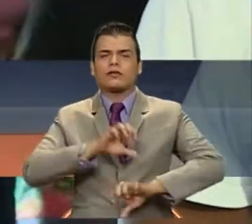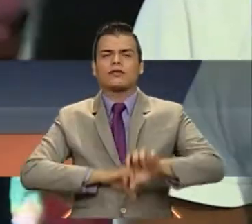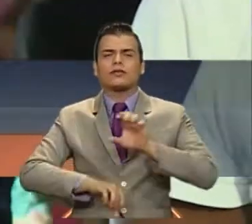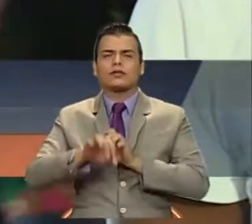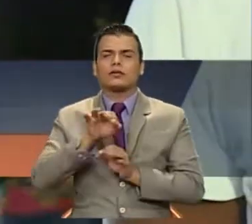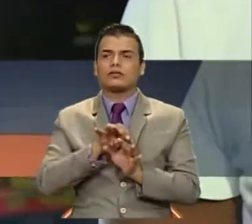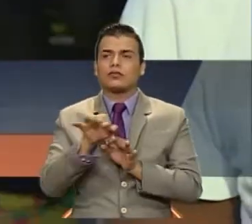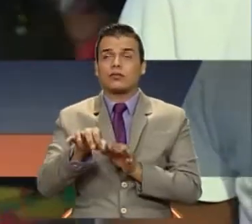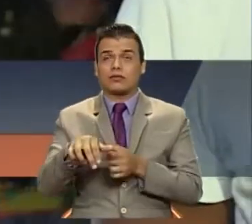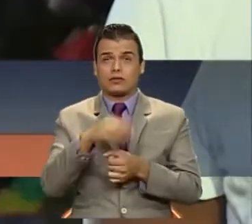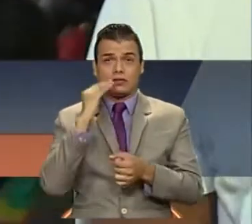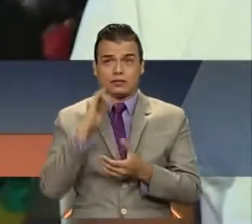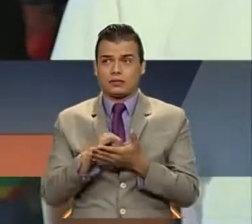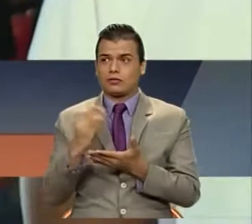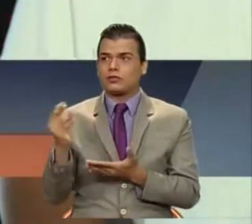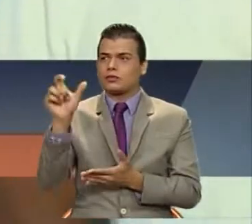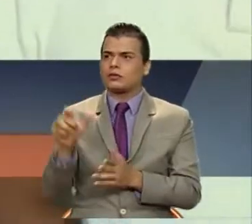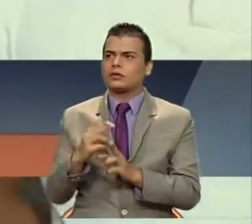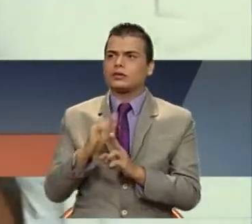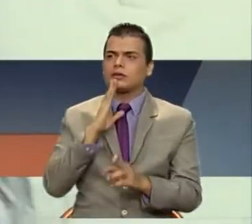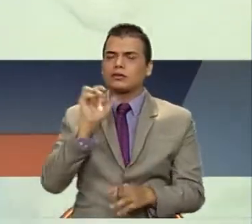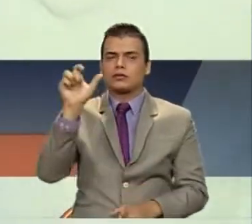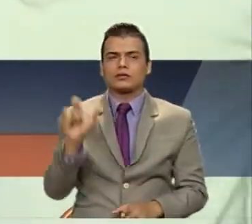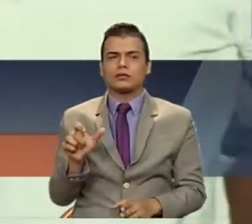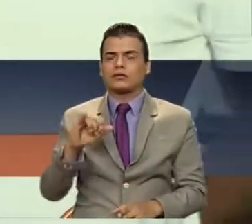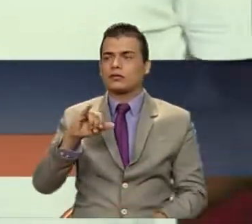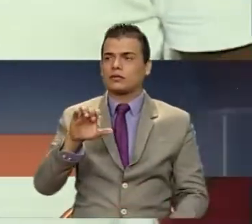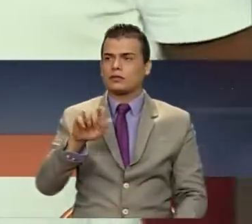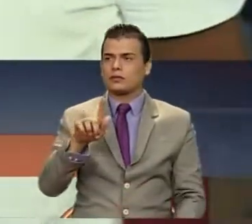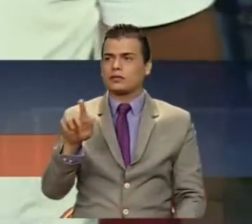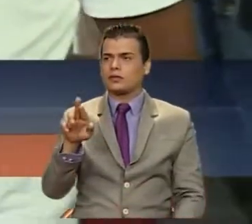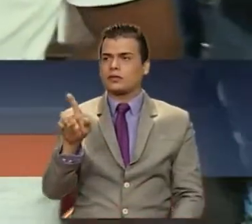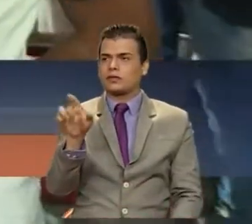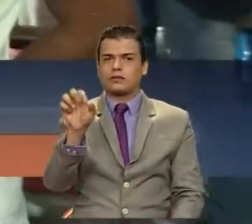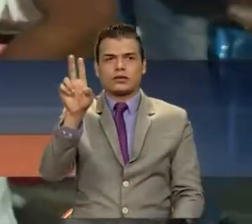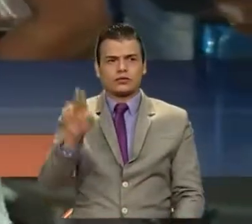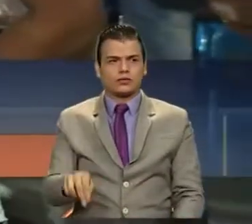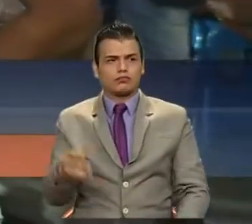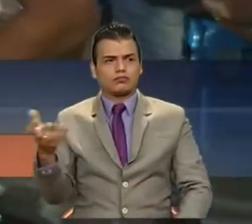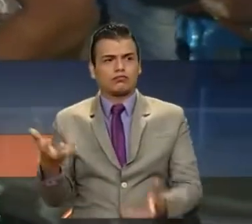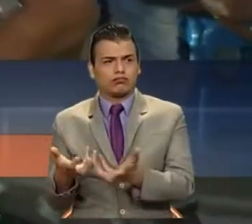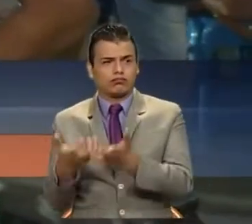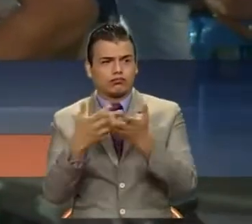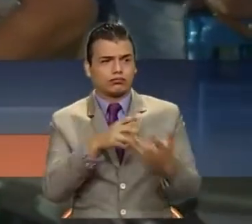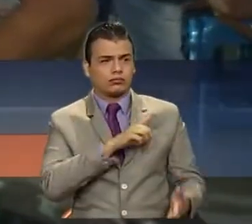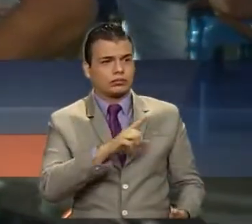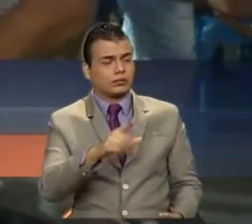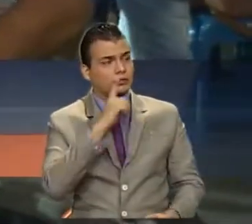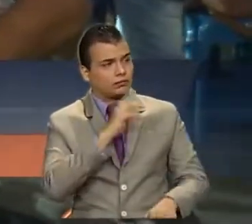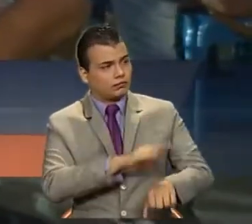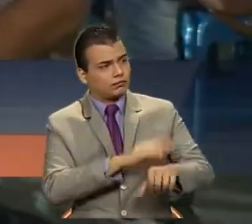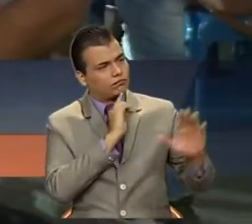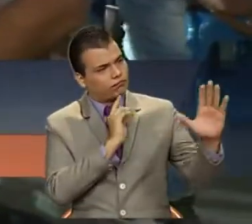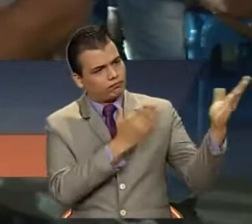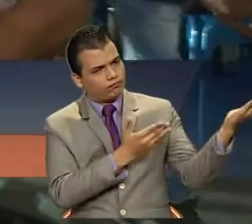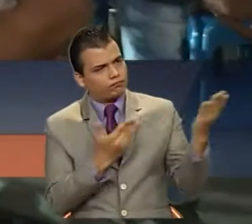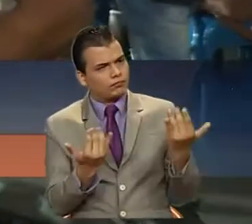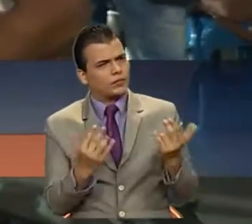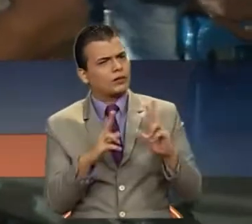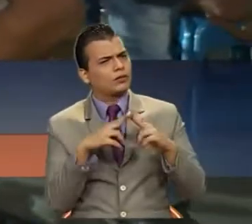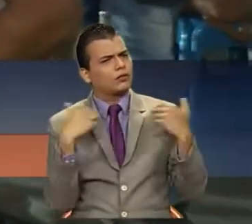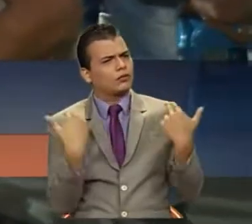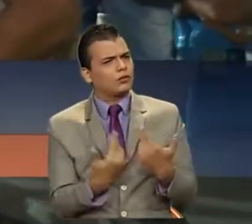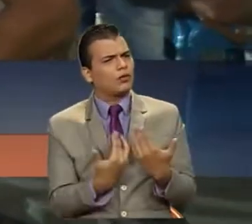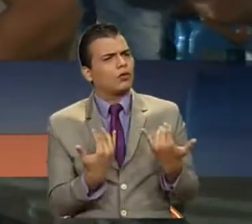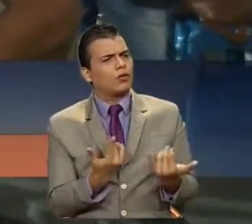Para ampliar los detalles nos acompaña Jefferson Montaño, quien es vocero de este colectivo. Bienvenido a Telepacífico Noticias. ¿Cómo avanza esta reunión y